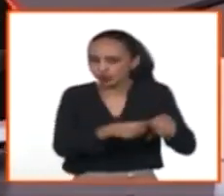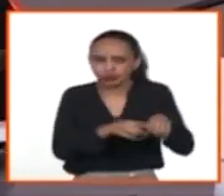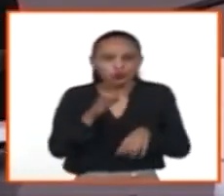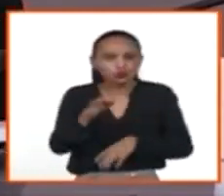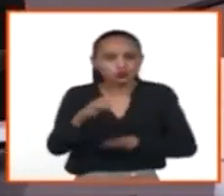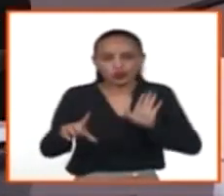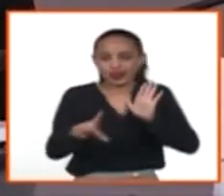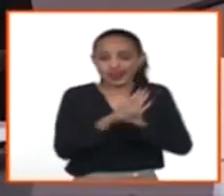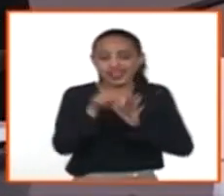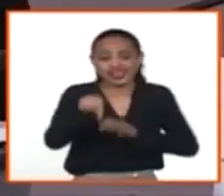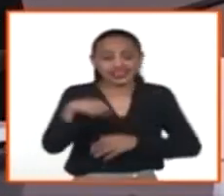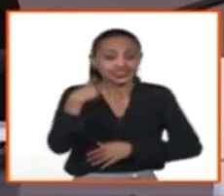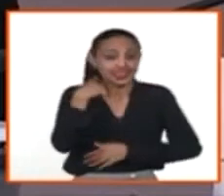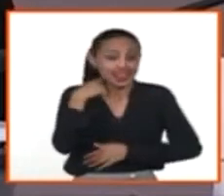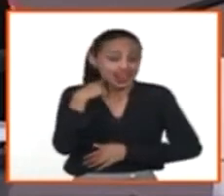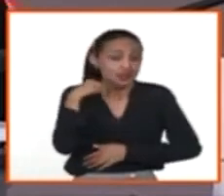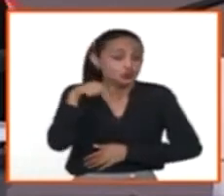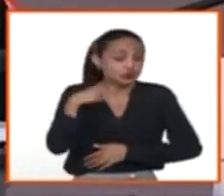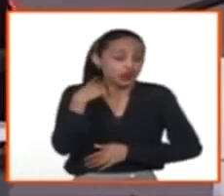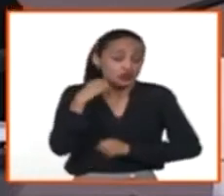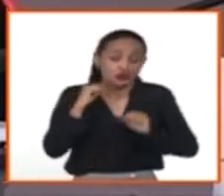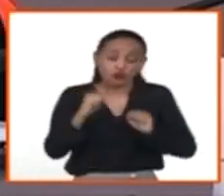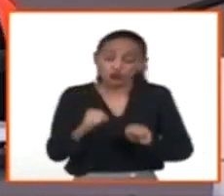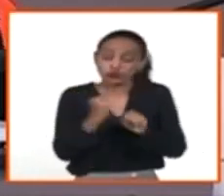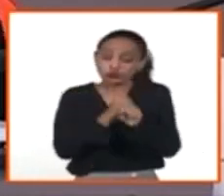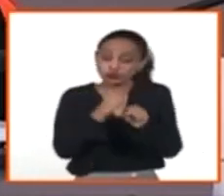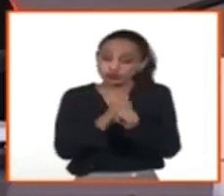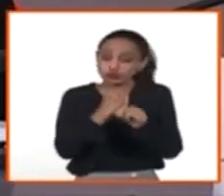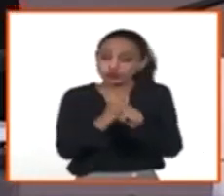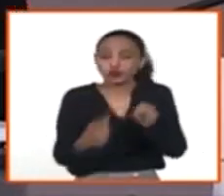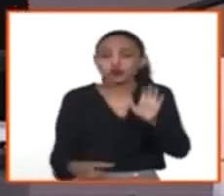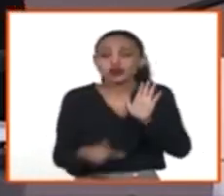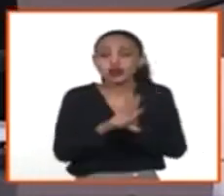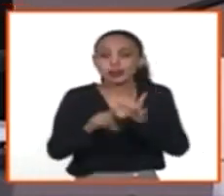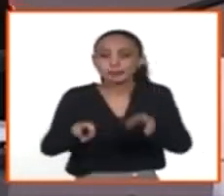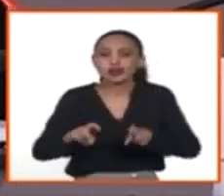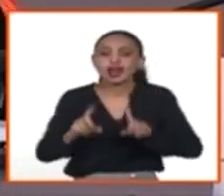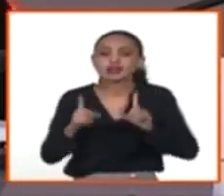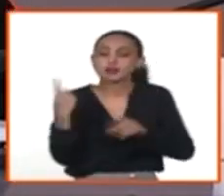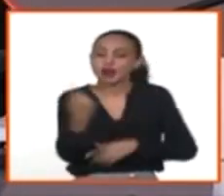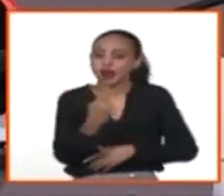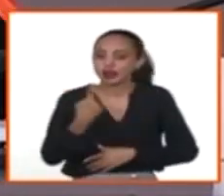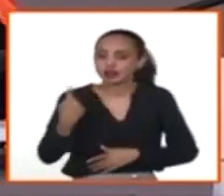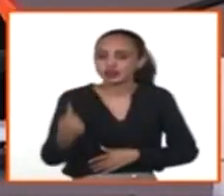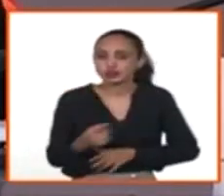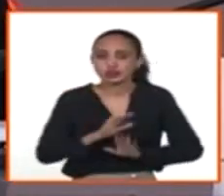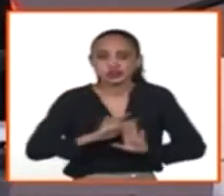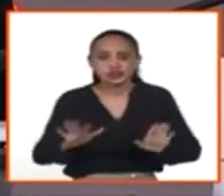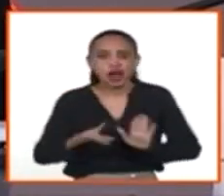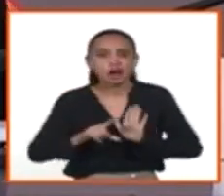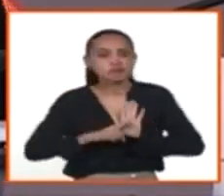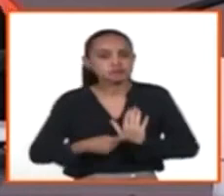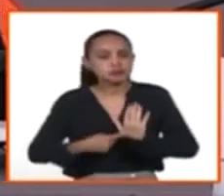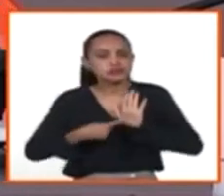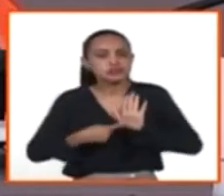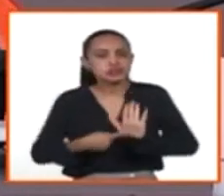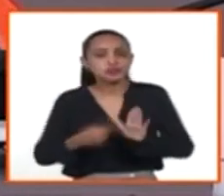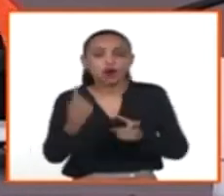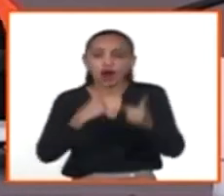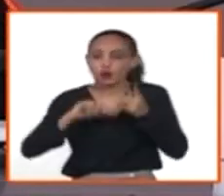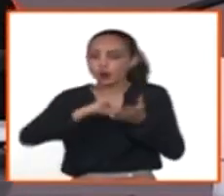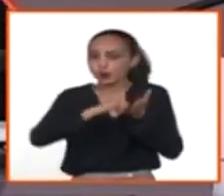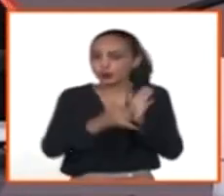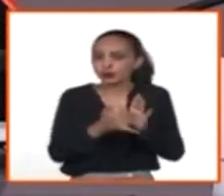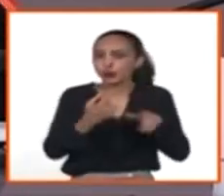discutiendo este año. Será un año bien intenso legislativo para la Asamblea Nacional. Ya hemos ido presentando algunos de los proyectos, otros los